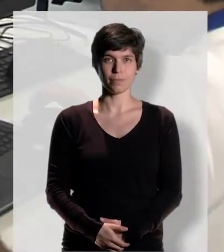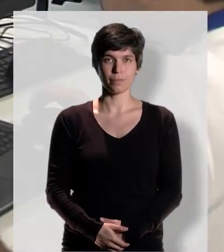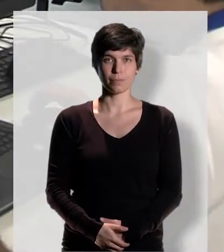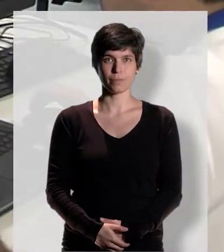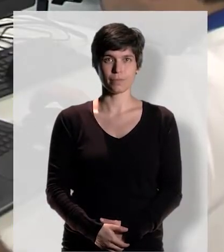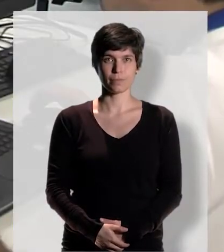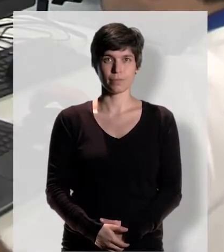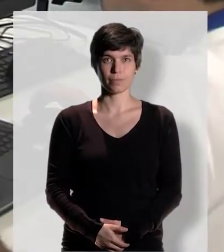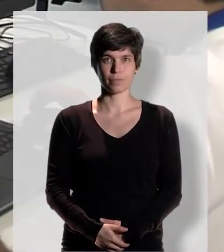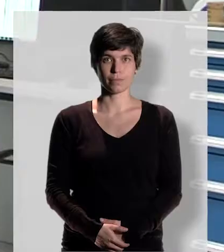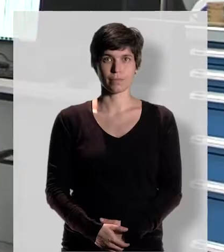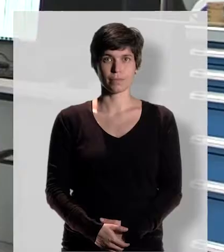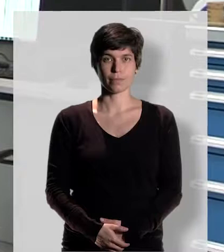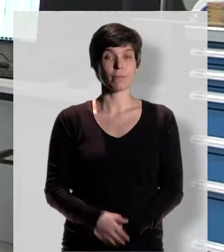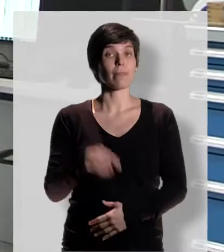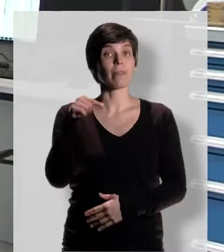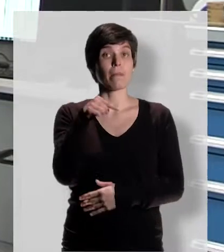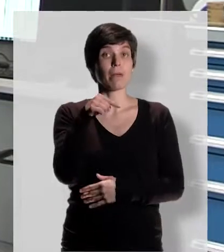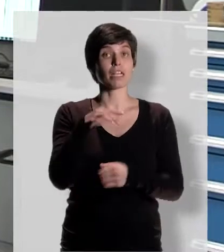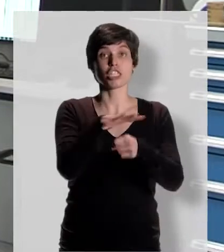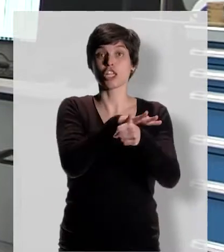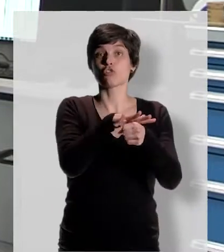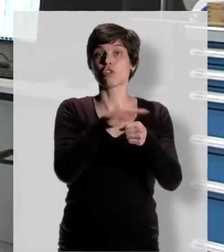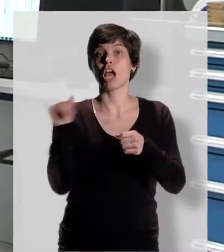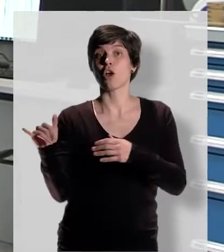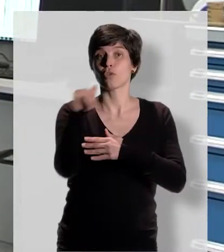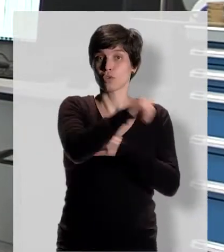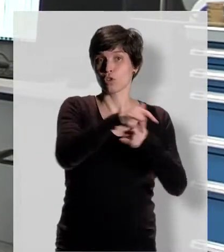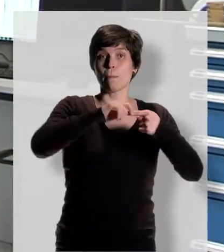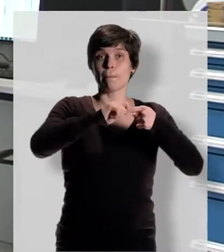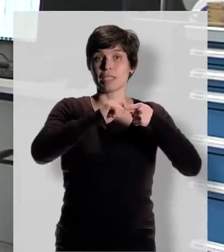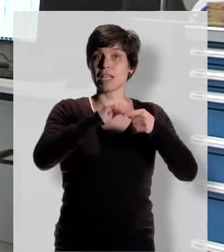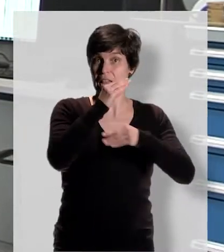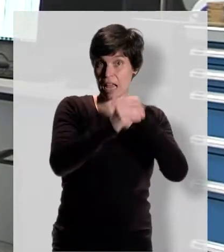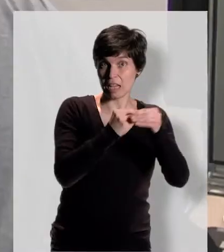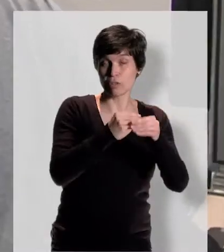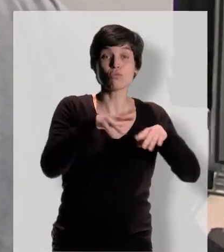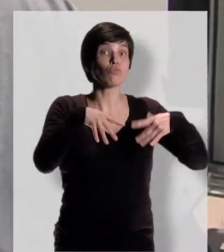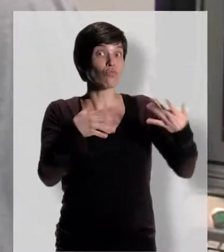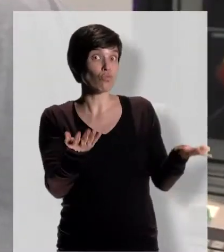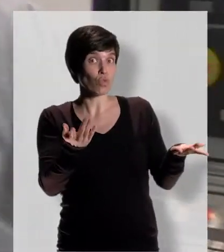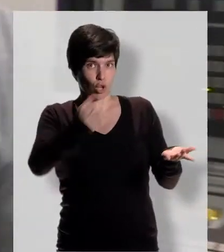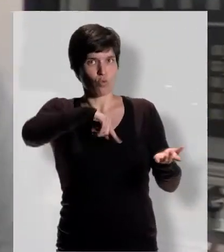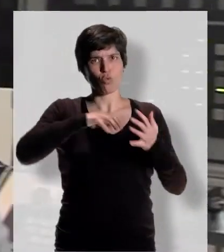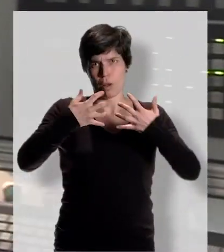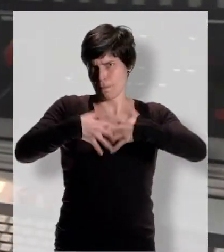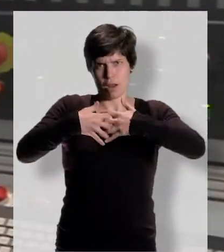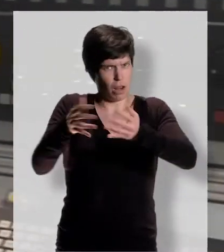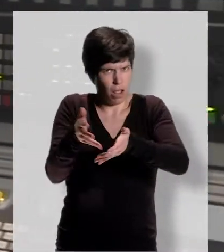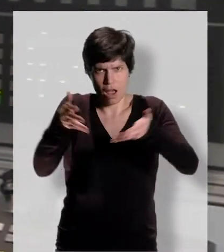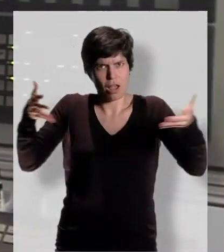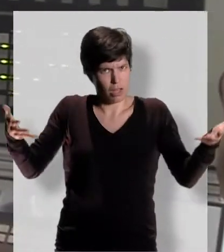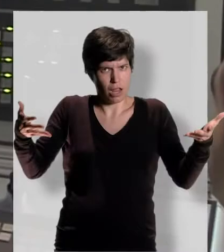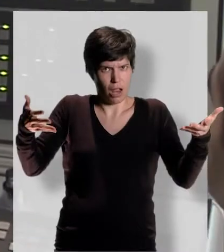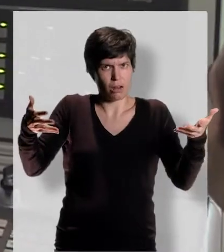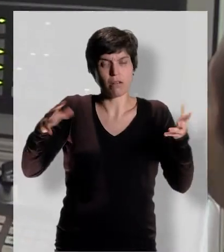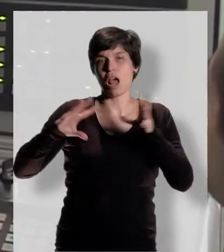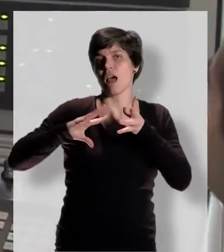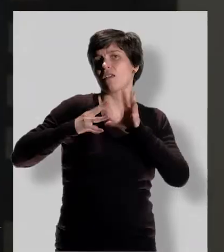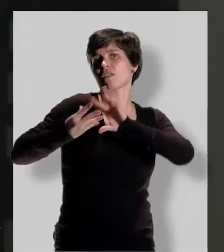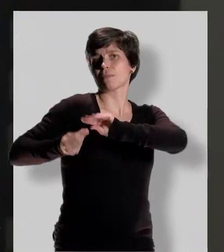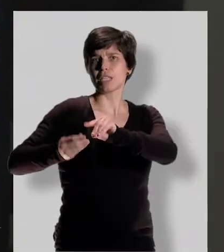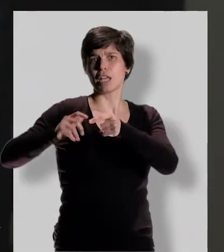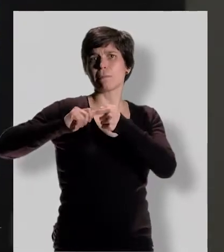reales que estas empresas tienen. Hemen egiten diren piezak, sektore aeronautikoak dire, orduen, dekoguzen